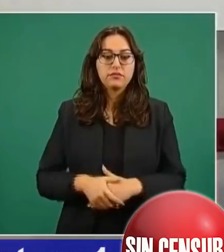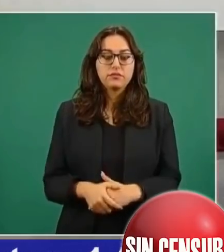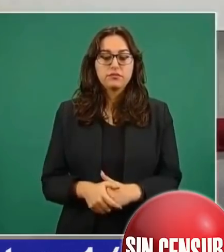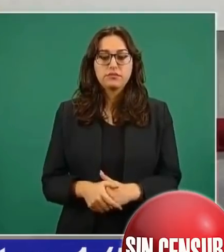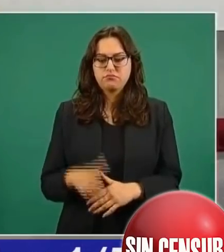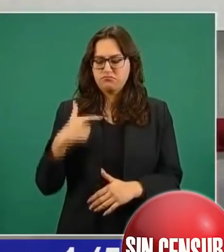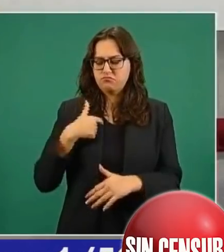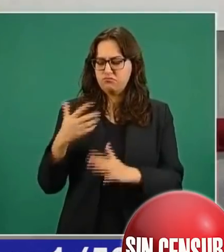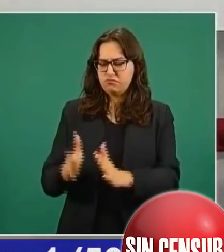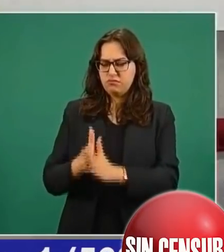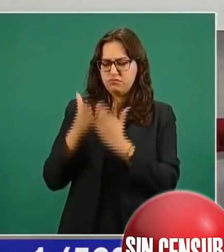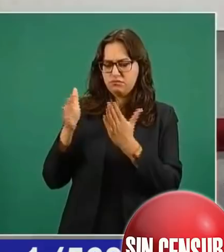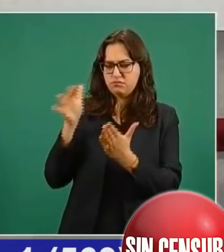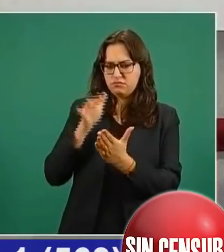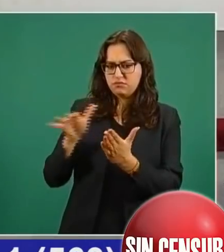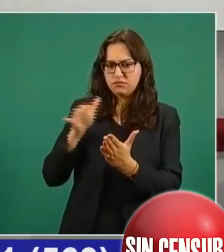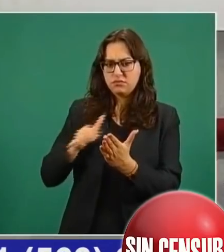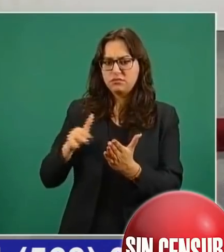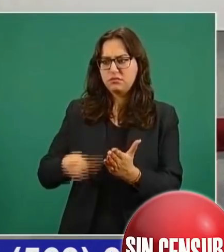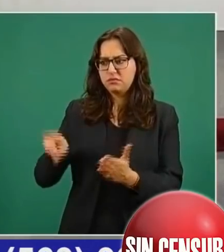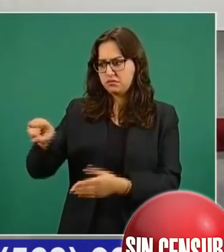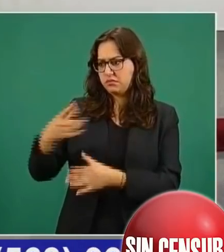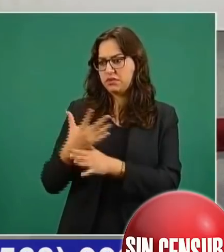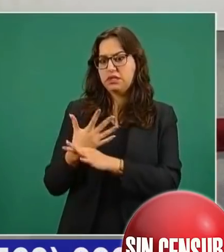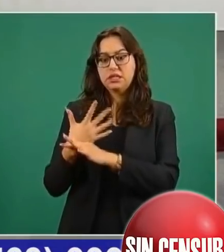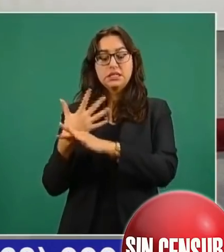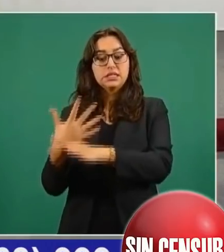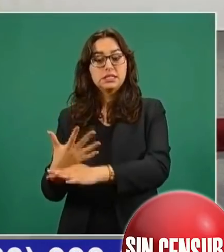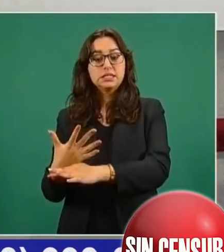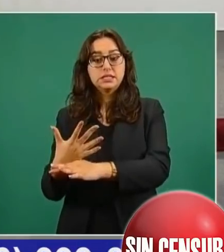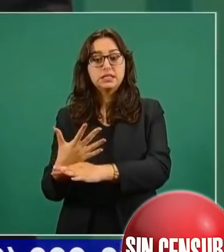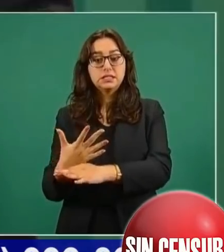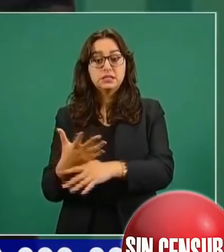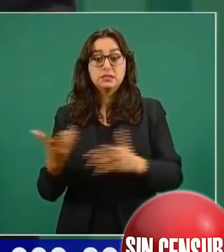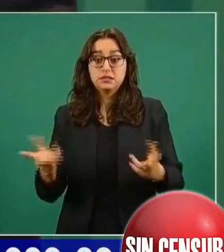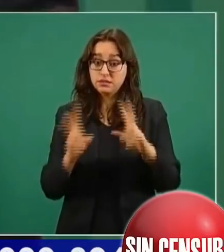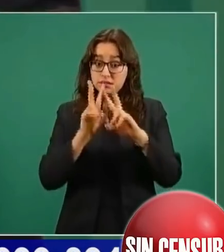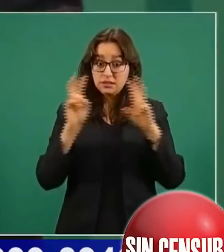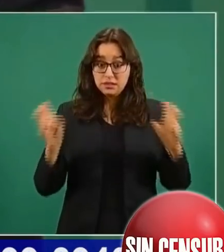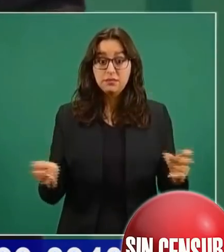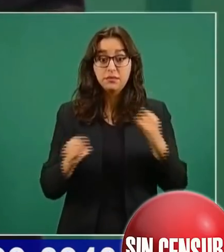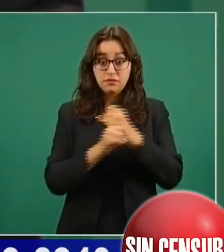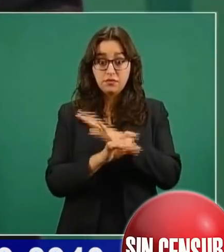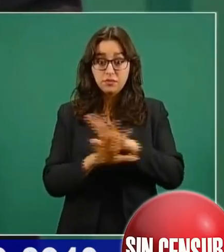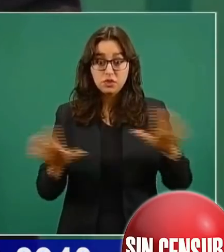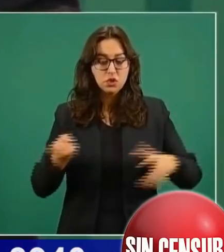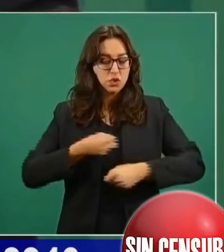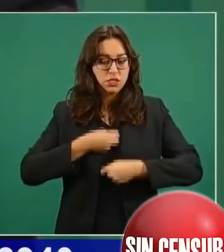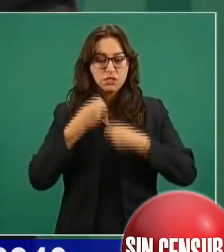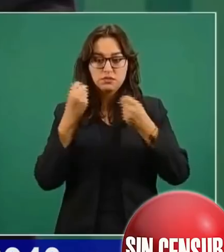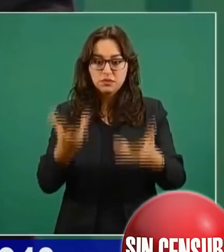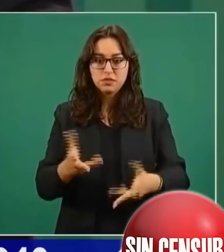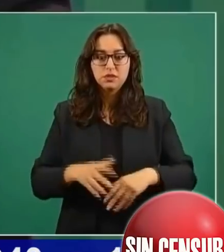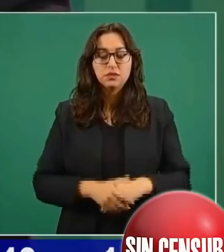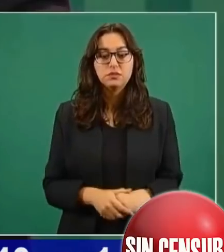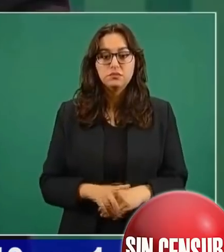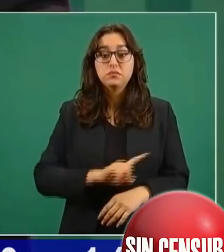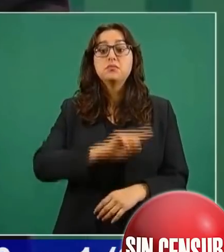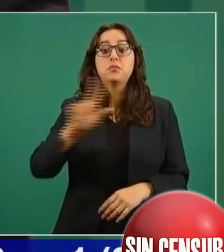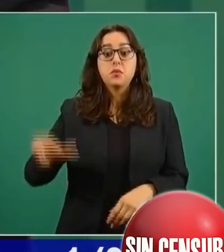leo, sus memorias, y hablaba del poder mediático. Y bueno, fíjense lo que pasó